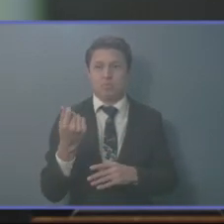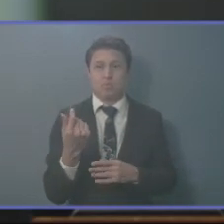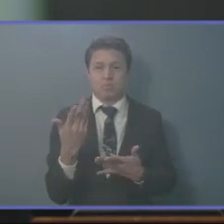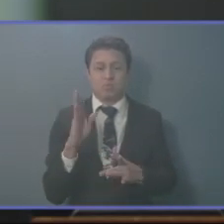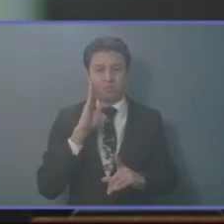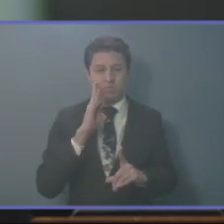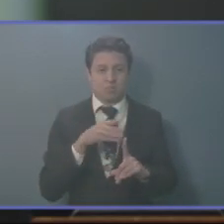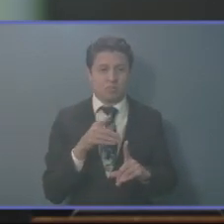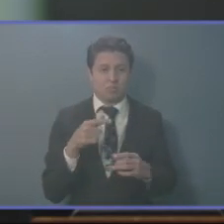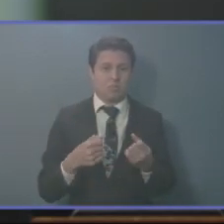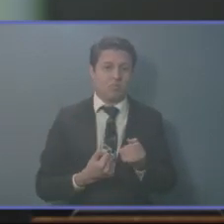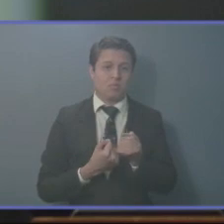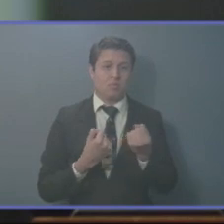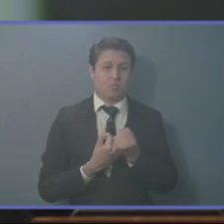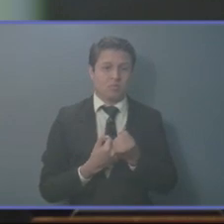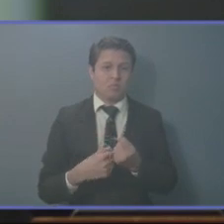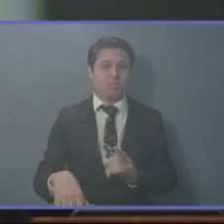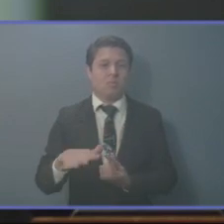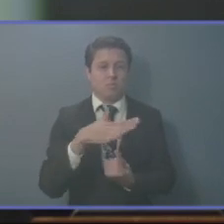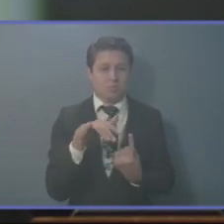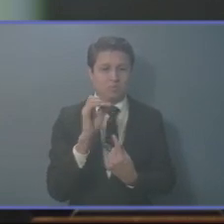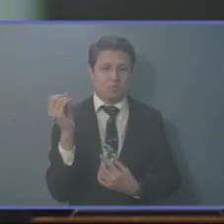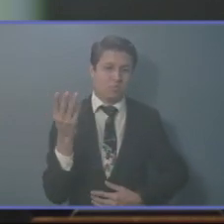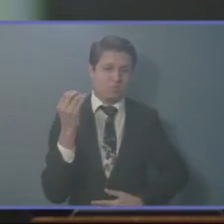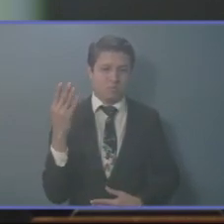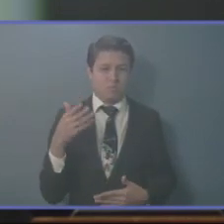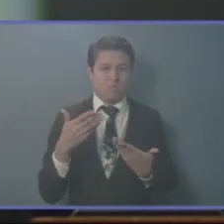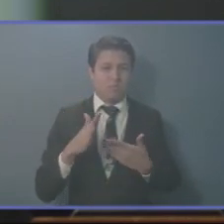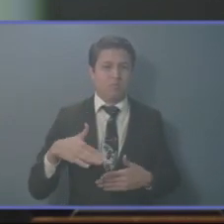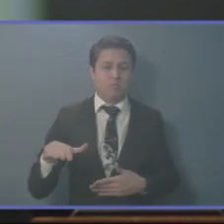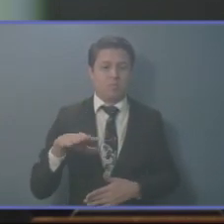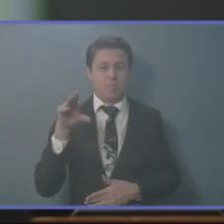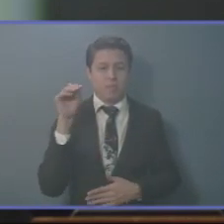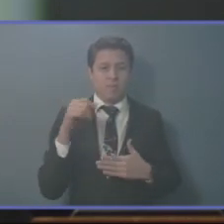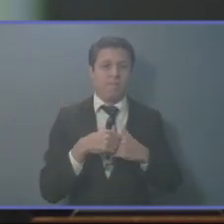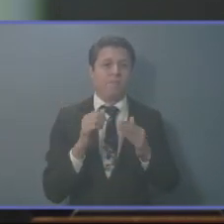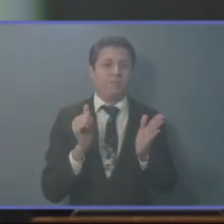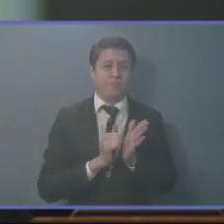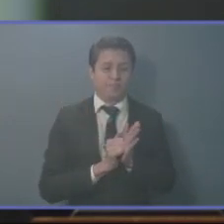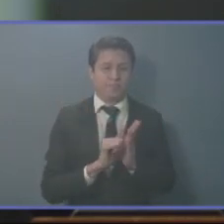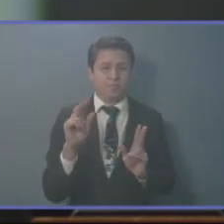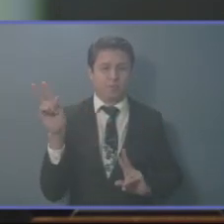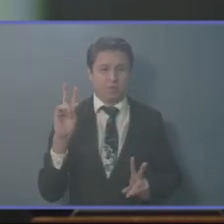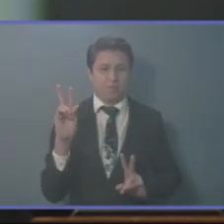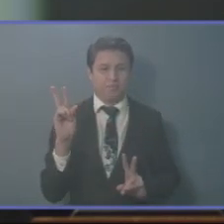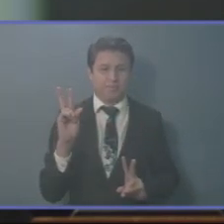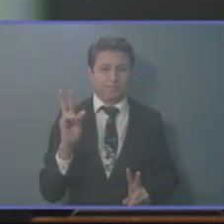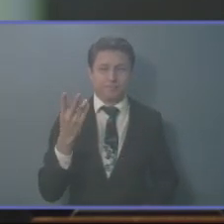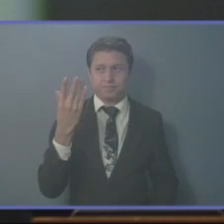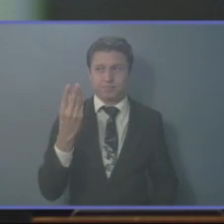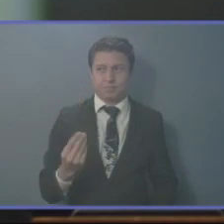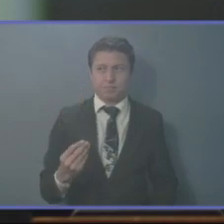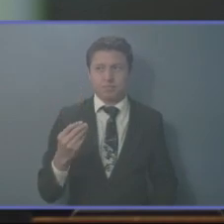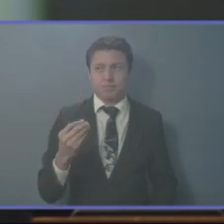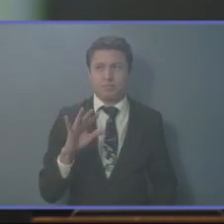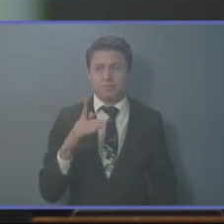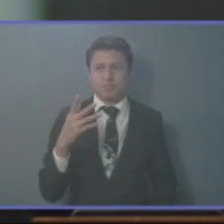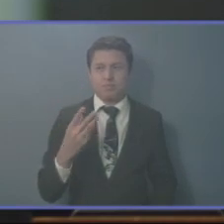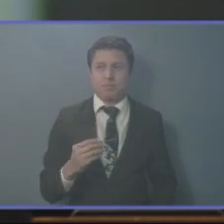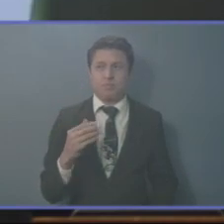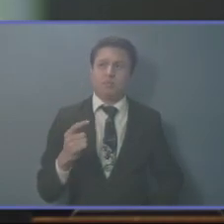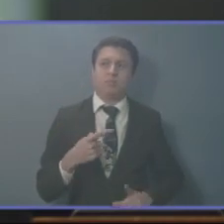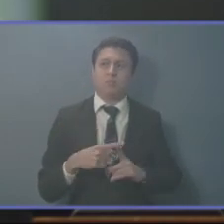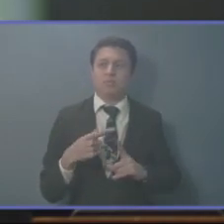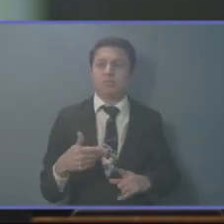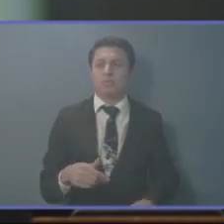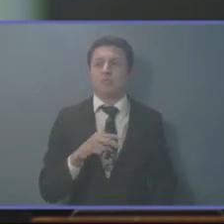destinados a atender la emergencia nacional. Dado en el Salón Azul del Palacio Legislativo San Salvador a los 5 días del mes de abril del